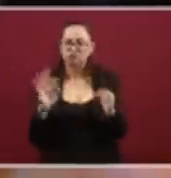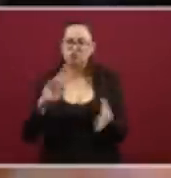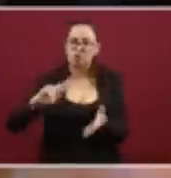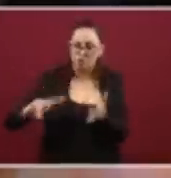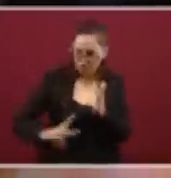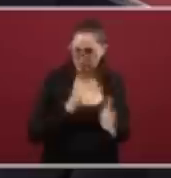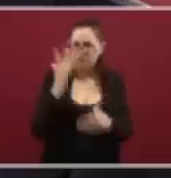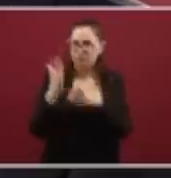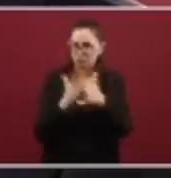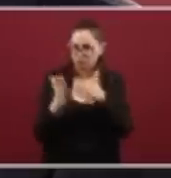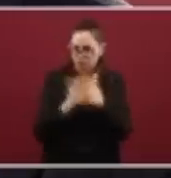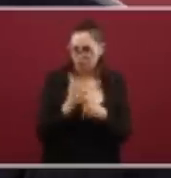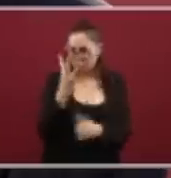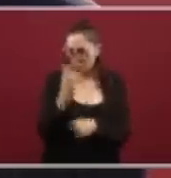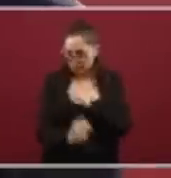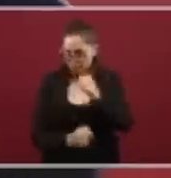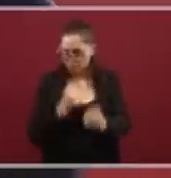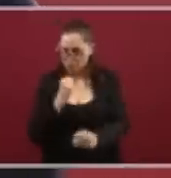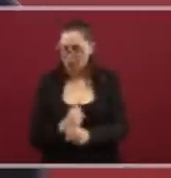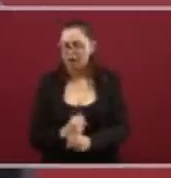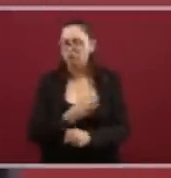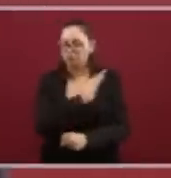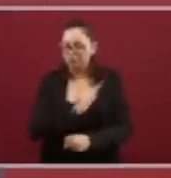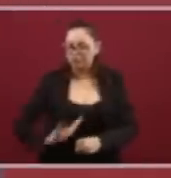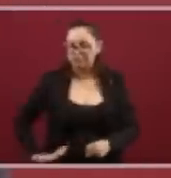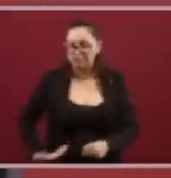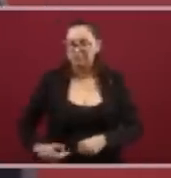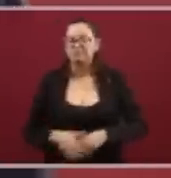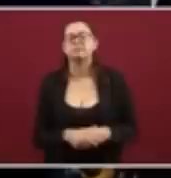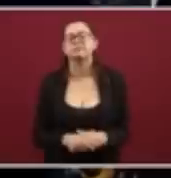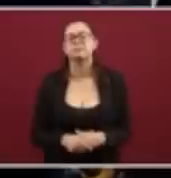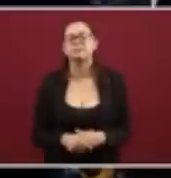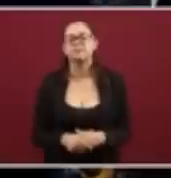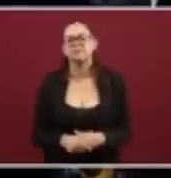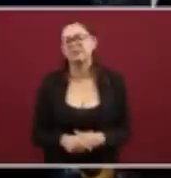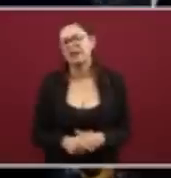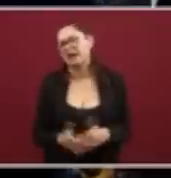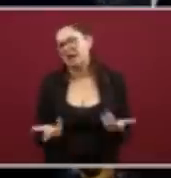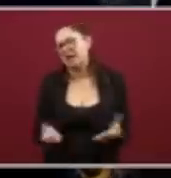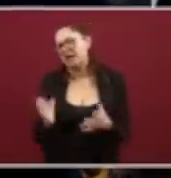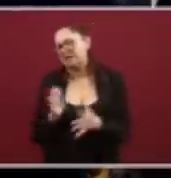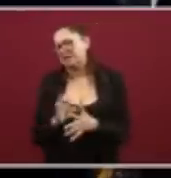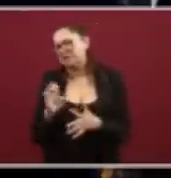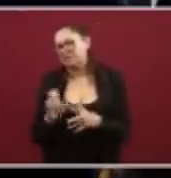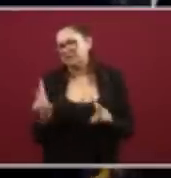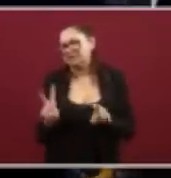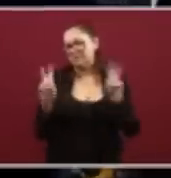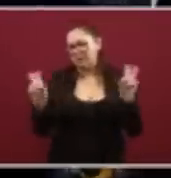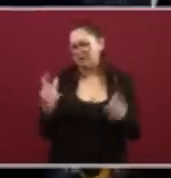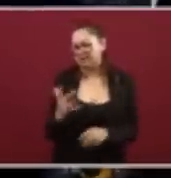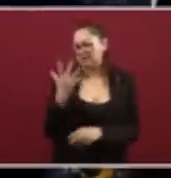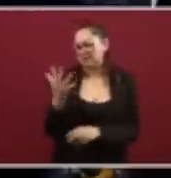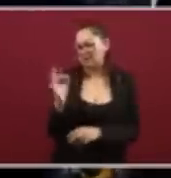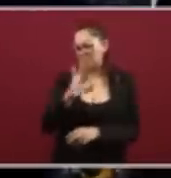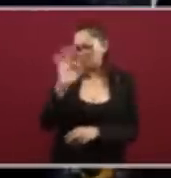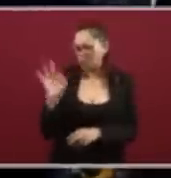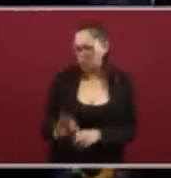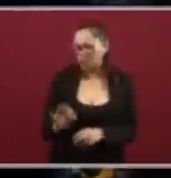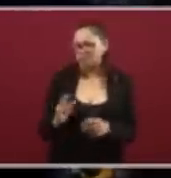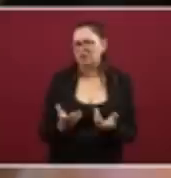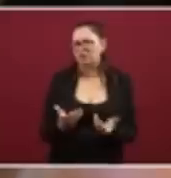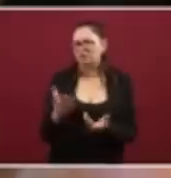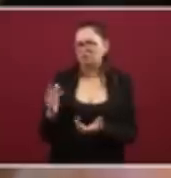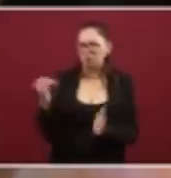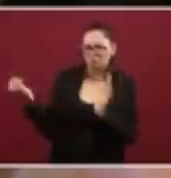eso es por un hacer presidente este hecho comercial del 5% de arancel nos deja deja